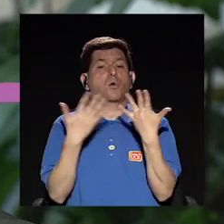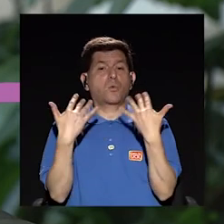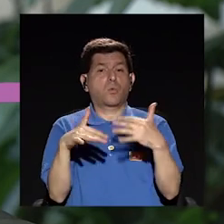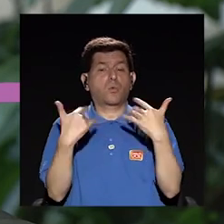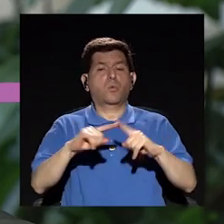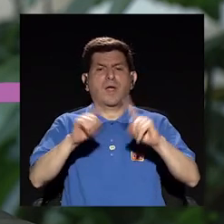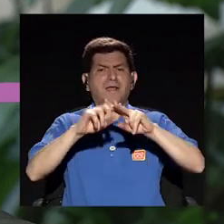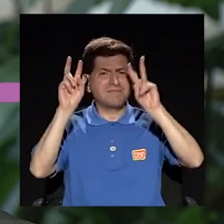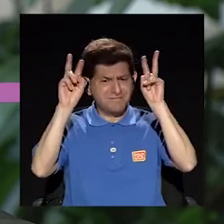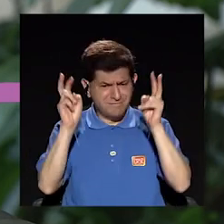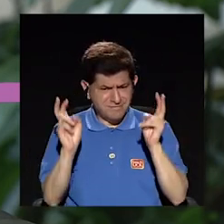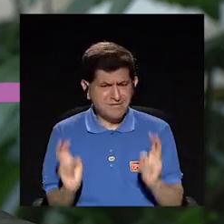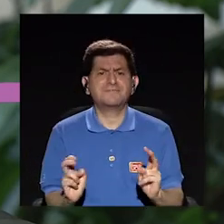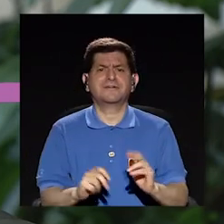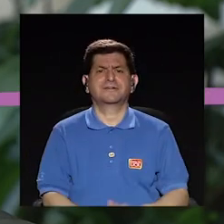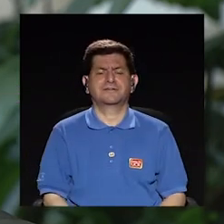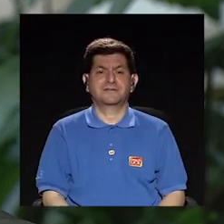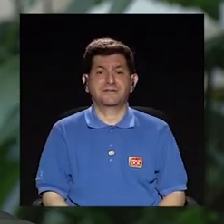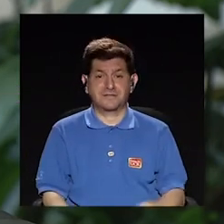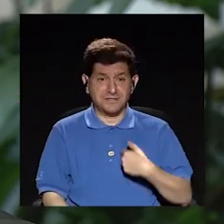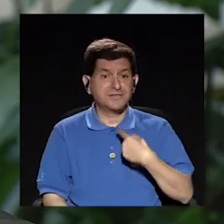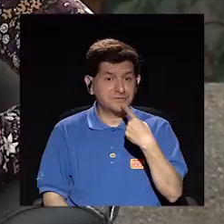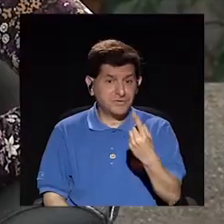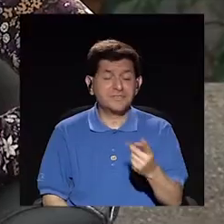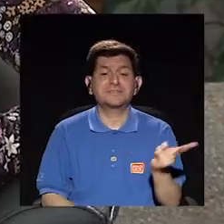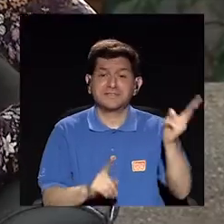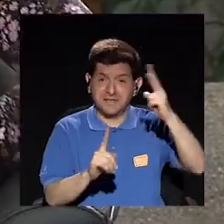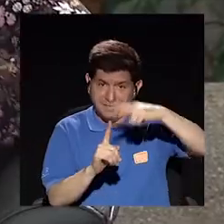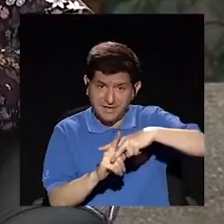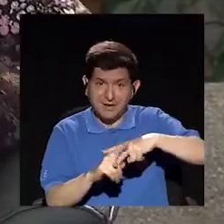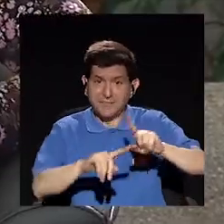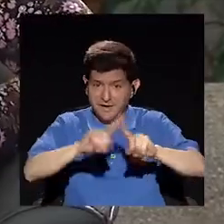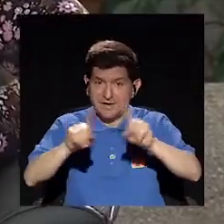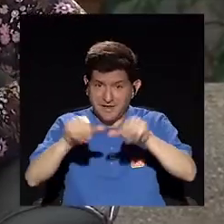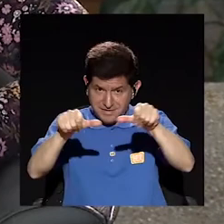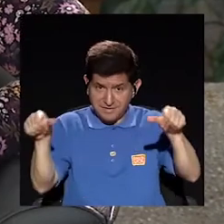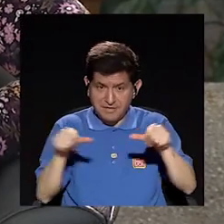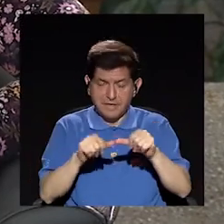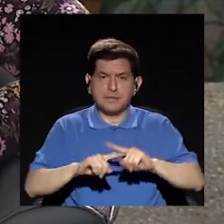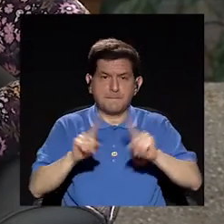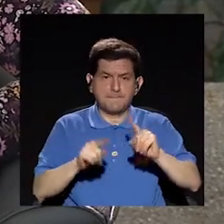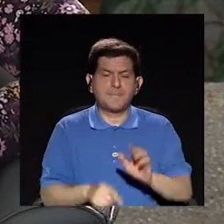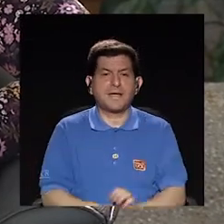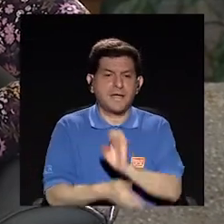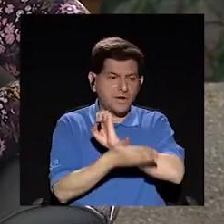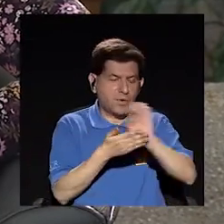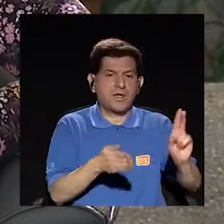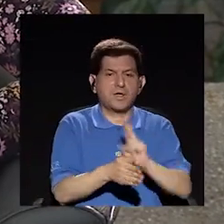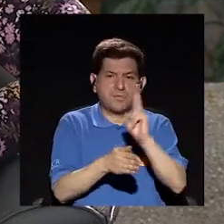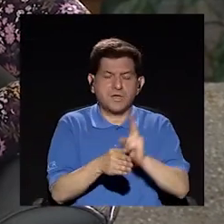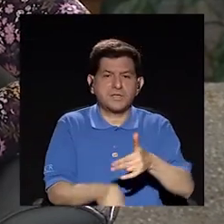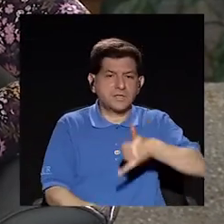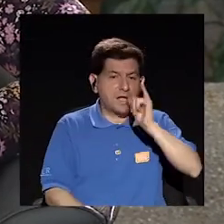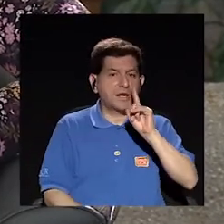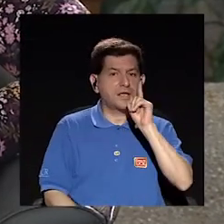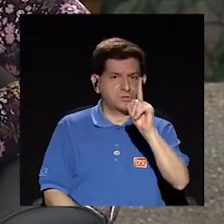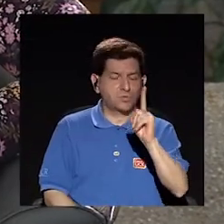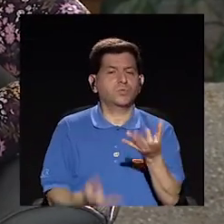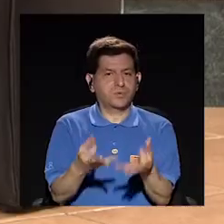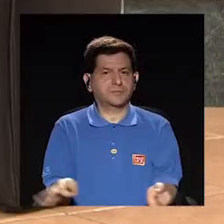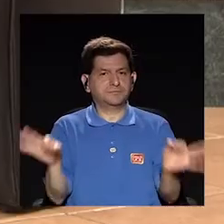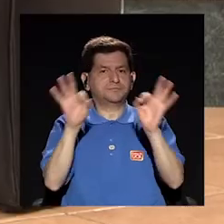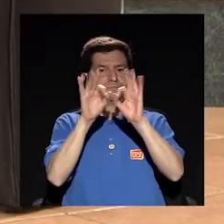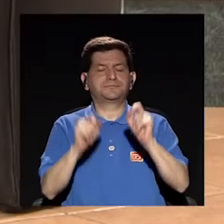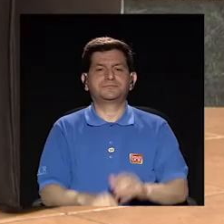muchísimo en muchos temas, ¿verdad? Pero sí, eso te iba a decir que aplica. Exactamente, para... pero la prevención de consumo de alcohol va a ser una de